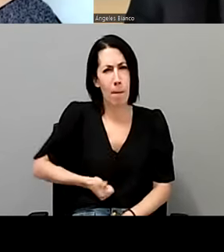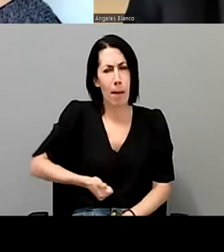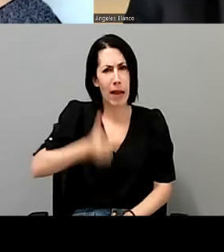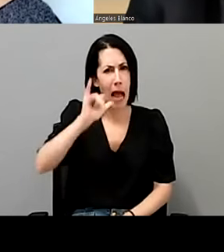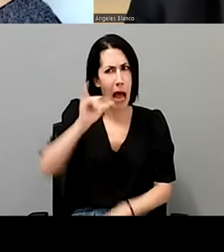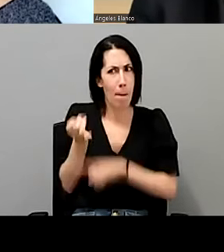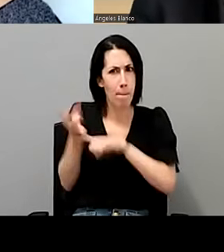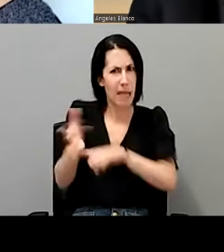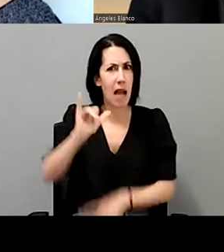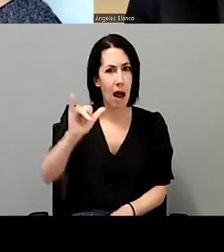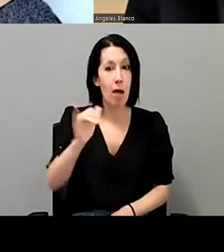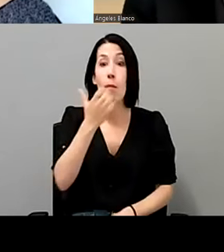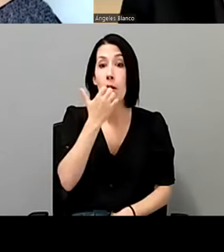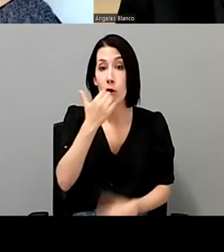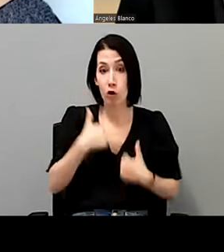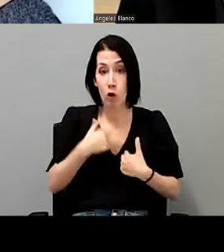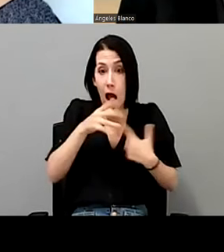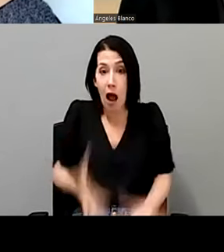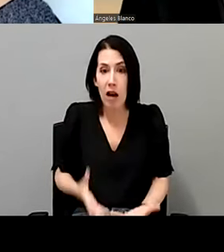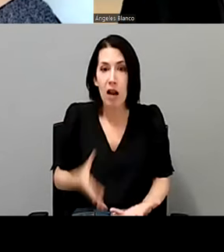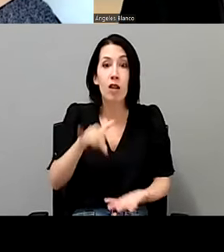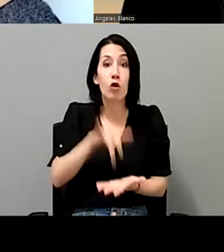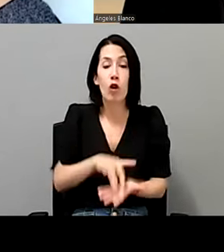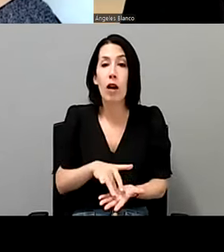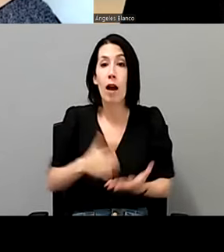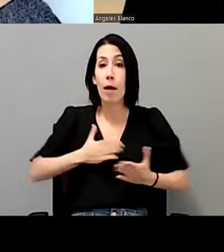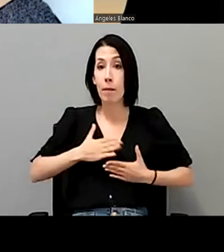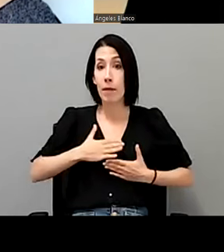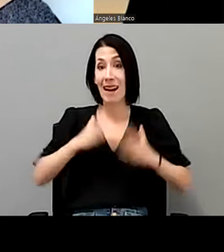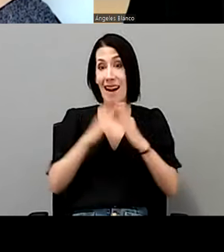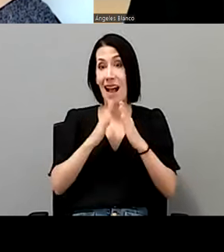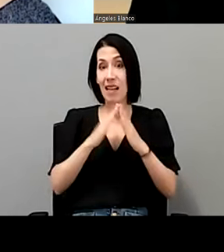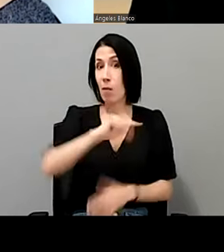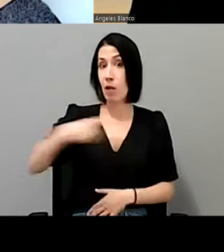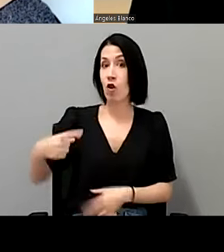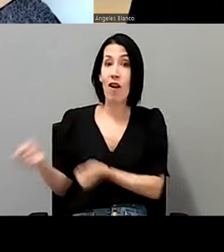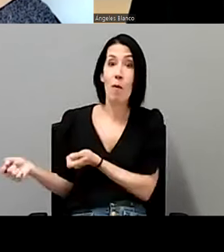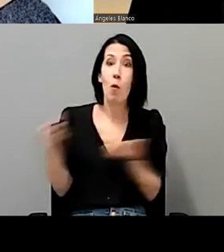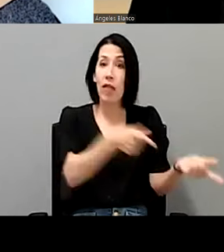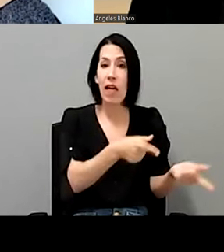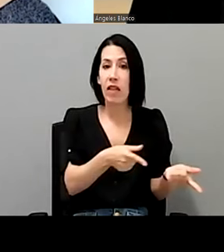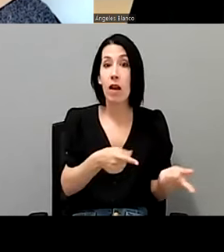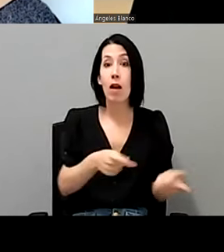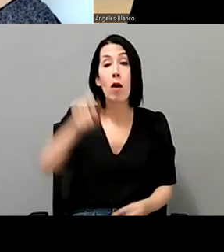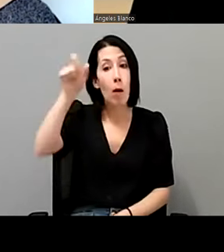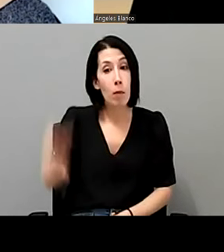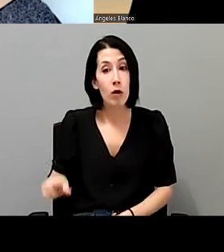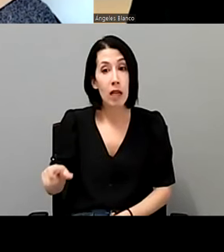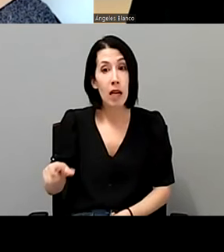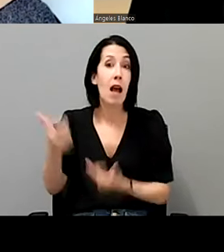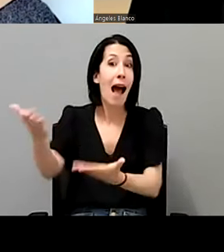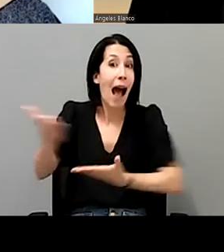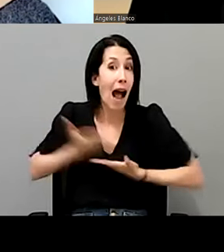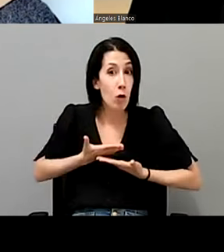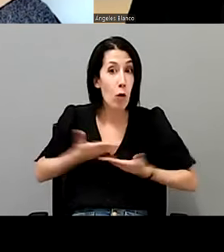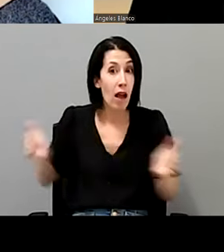Por ejemplo, yo ahora estoy con una mudanza de vivienda y la persona que me está